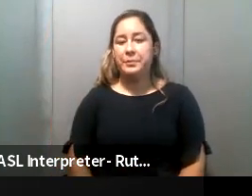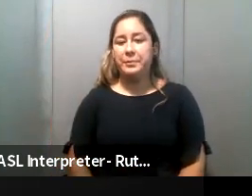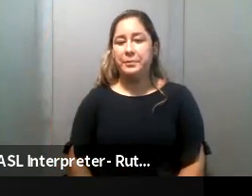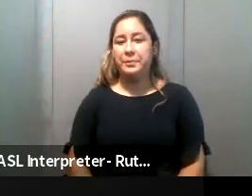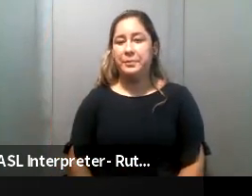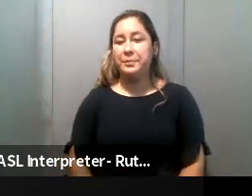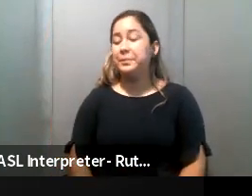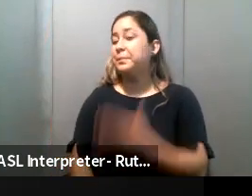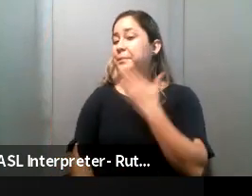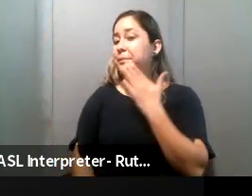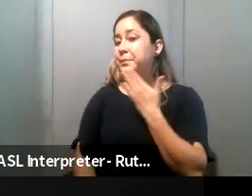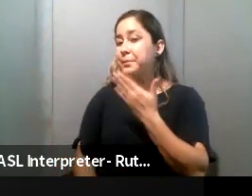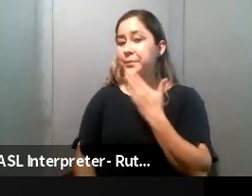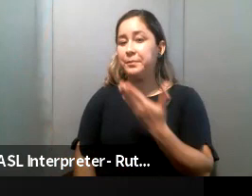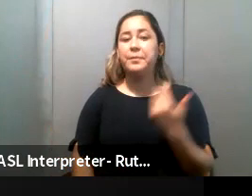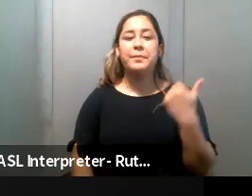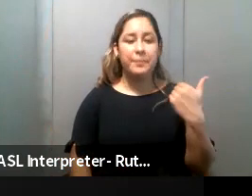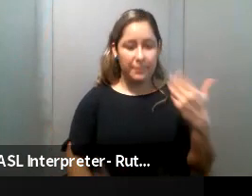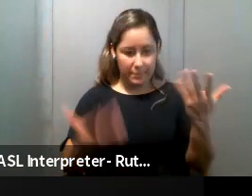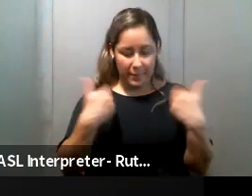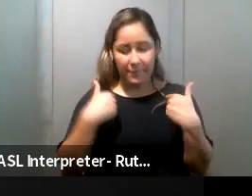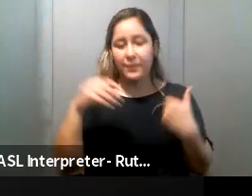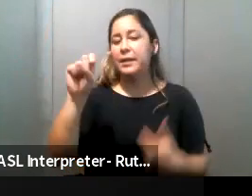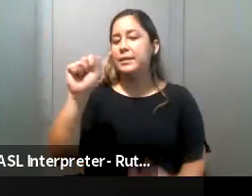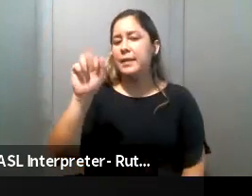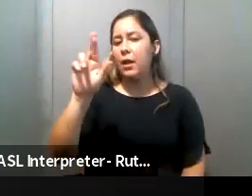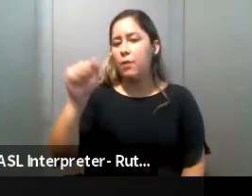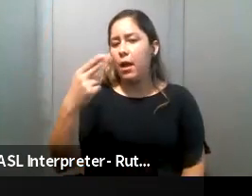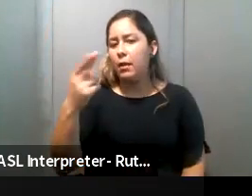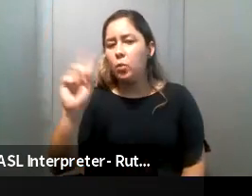Gracias, Marcela. Y también tenemos a Sarah. ¿Está Sarah con nosotros?